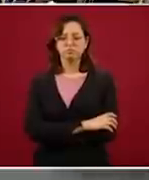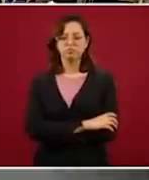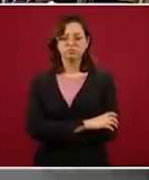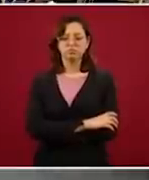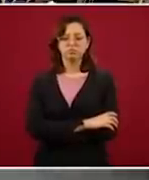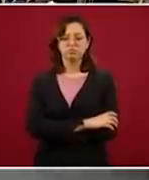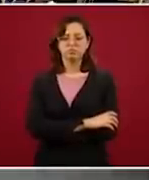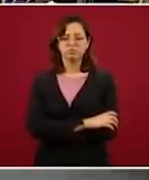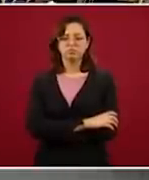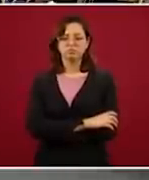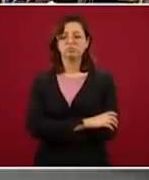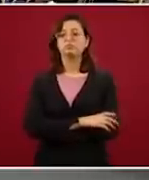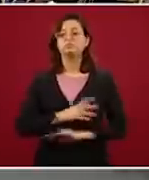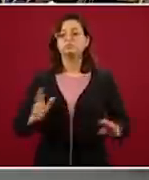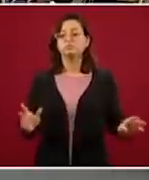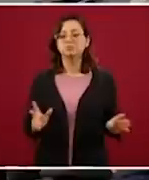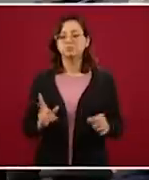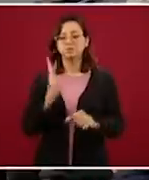Segundo.